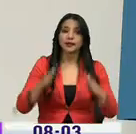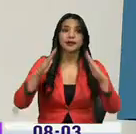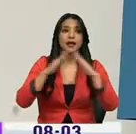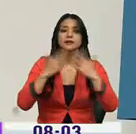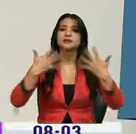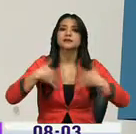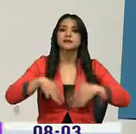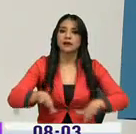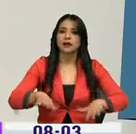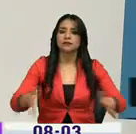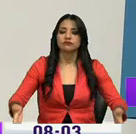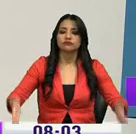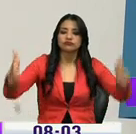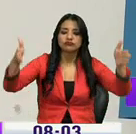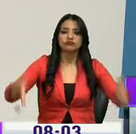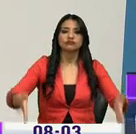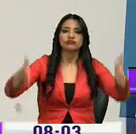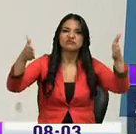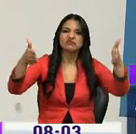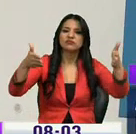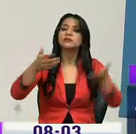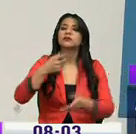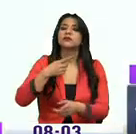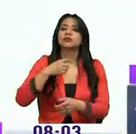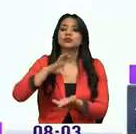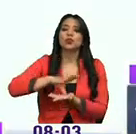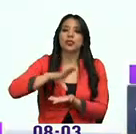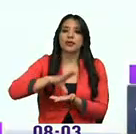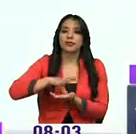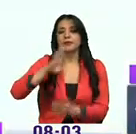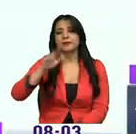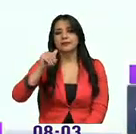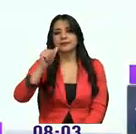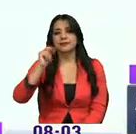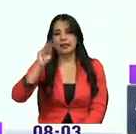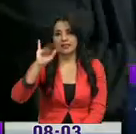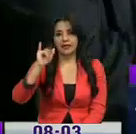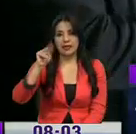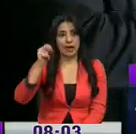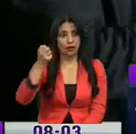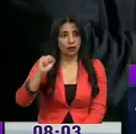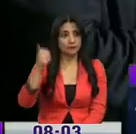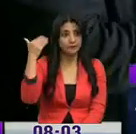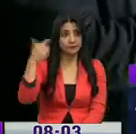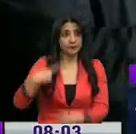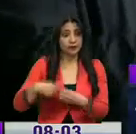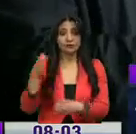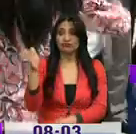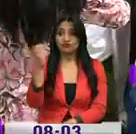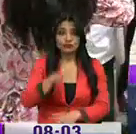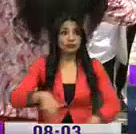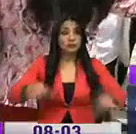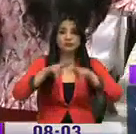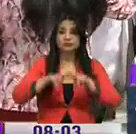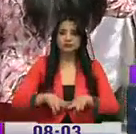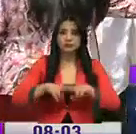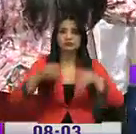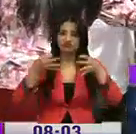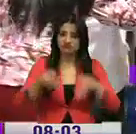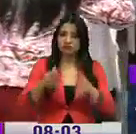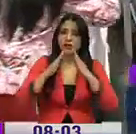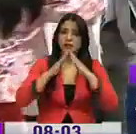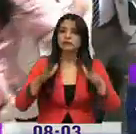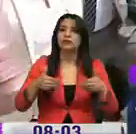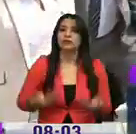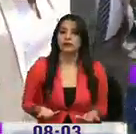viviendas ubicadas en el complejo habitacional Ciudad Bicentenario. Este lunes el alcalde de Quito realizó un recorrido por el sitio para verificar el estado